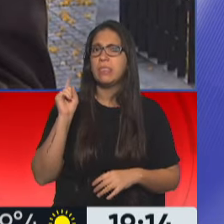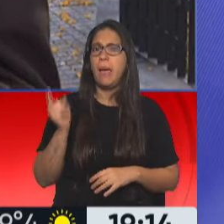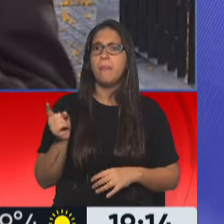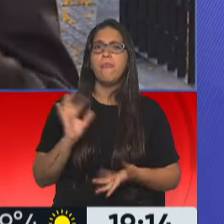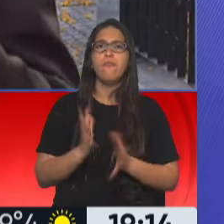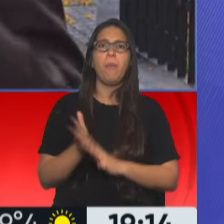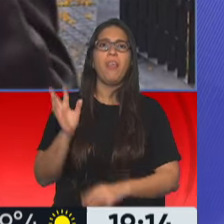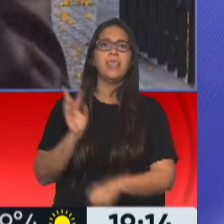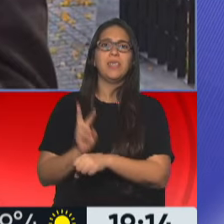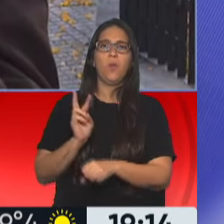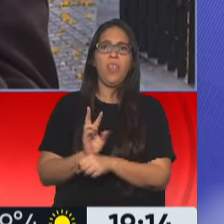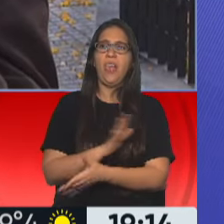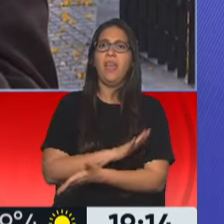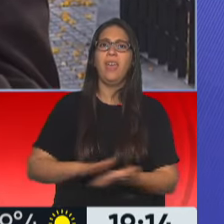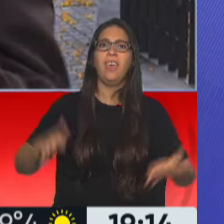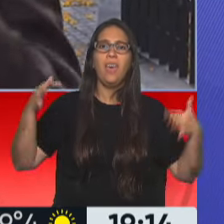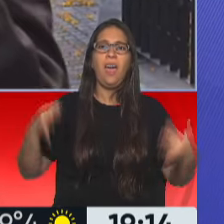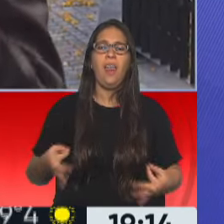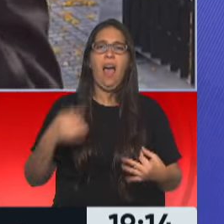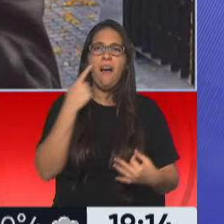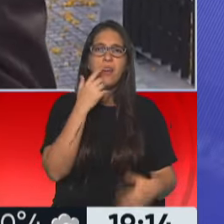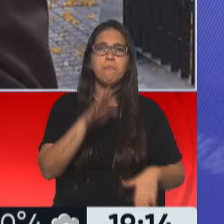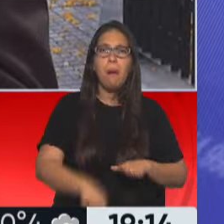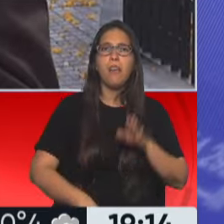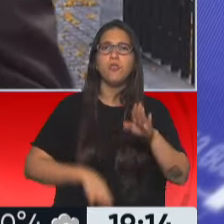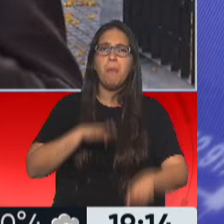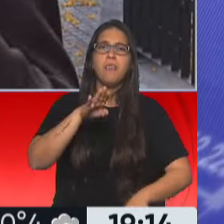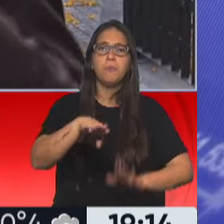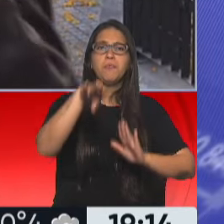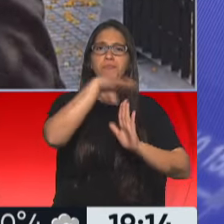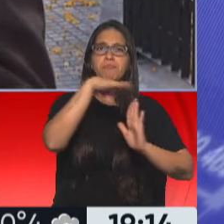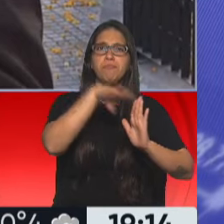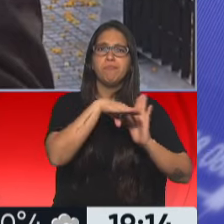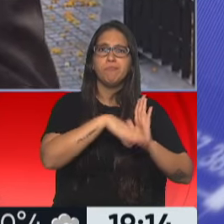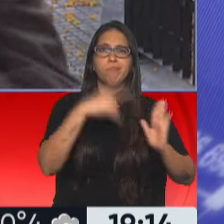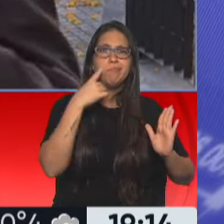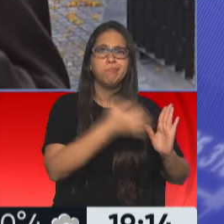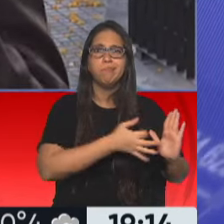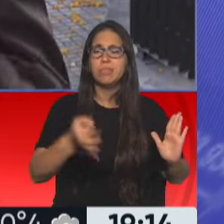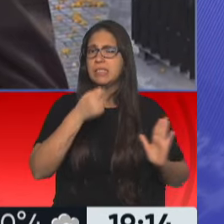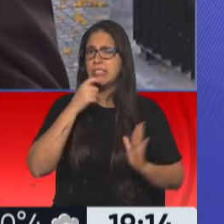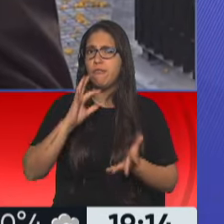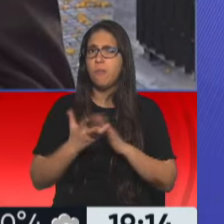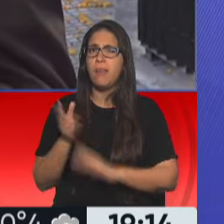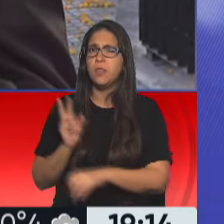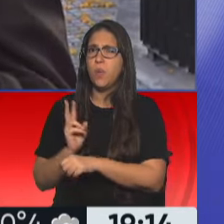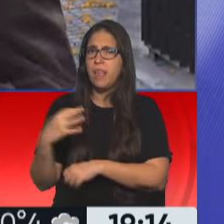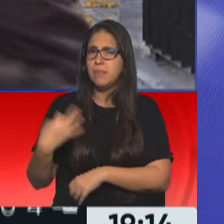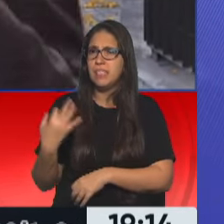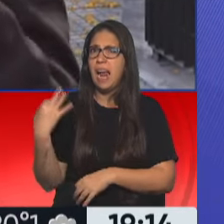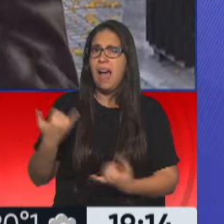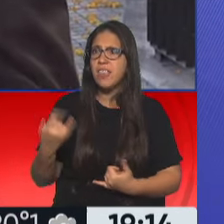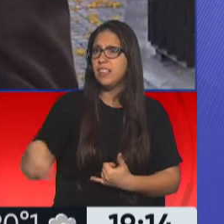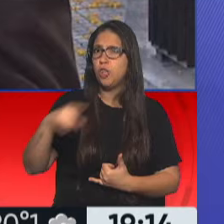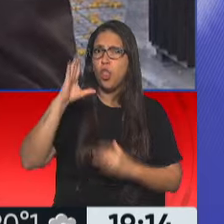y seguridad, ver procedimientos, si los procedimientos eran seguros, si había hoja de seguridad, si la gente tenía